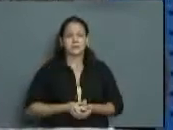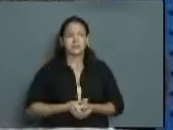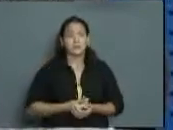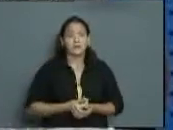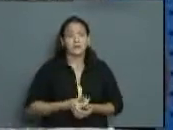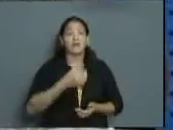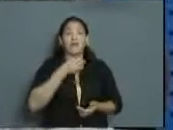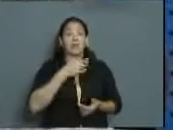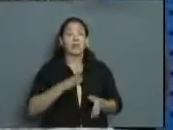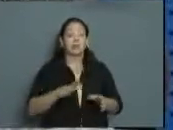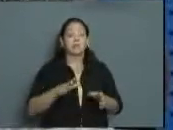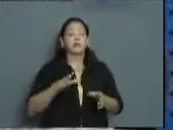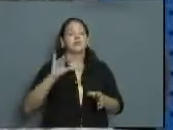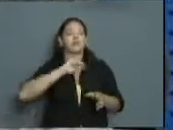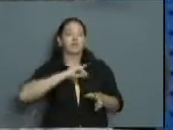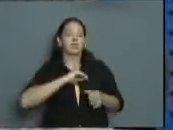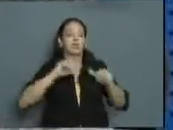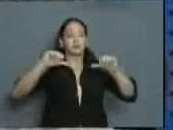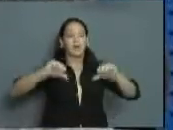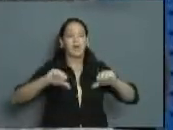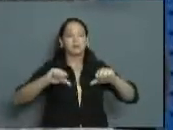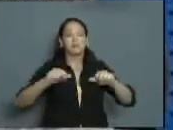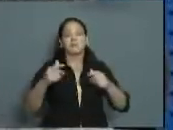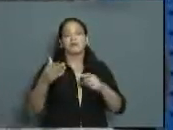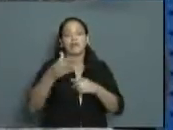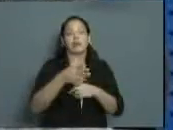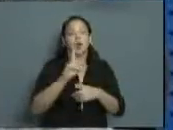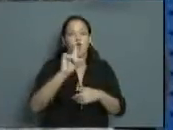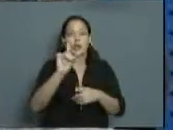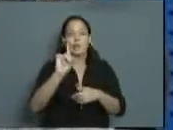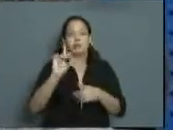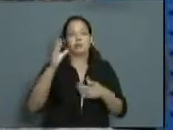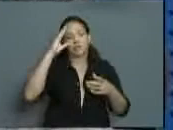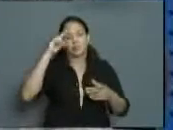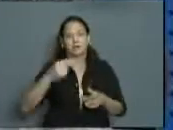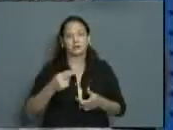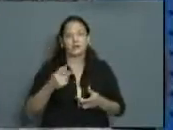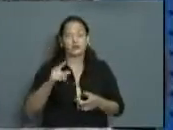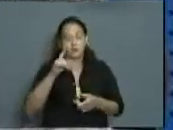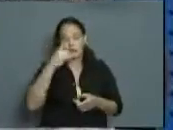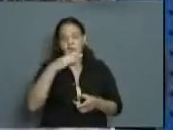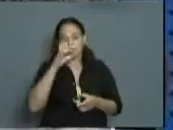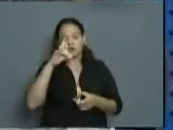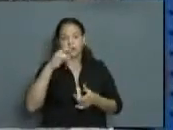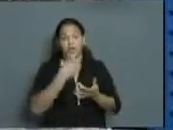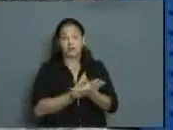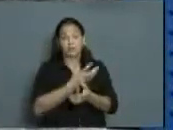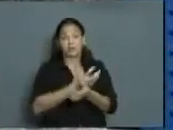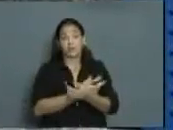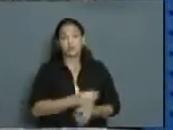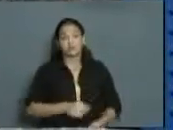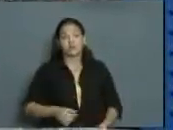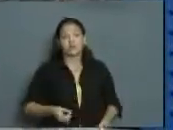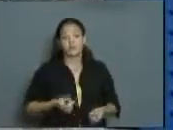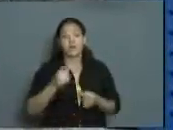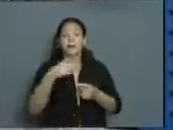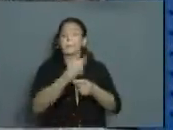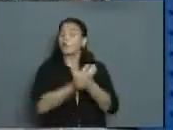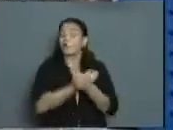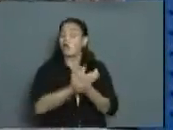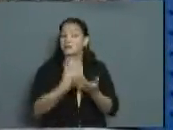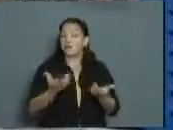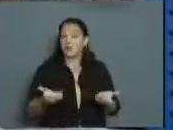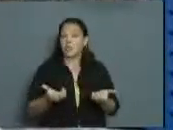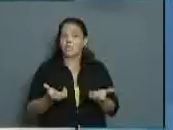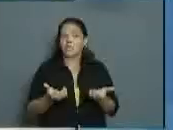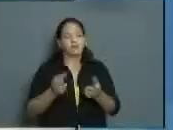tener síntomas e ignorarlo y no venir a las instituciones de salud o venir tarde. Eso sí es muy peligroso. Vacunarse es la solución del problema que